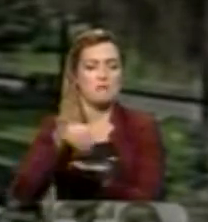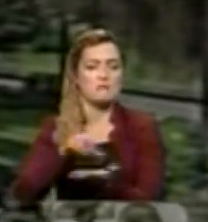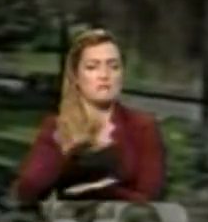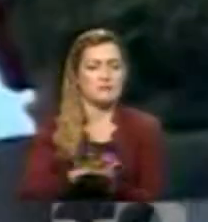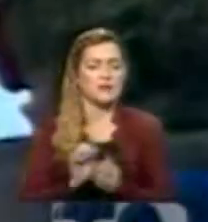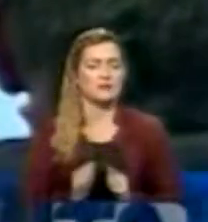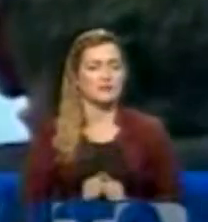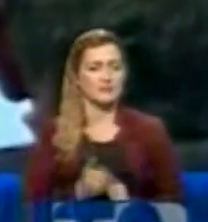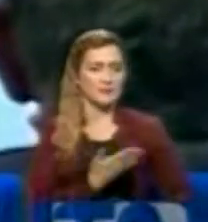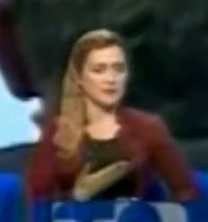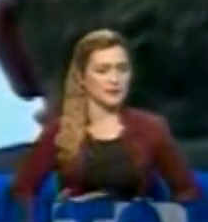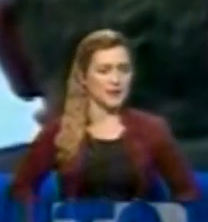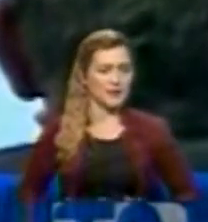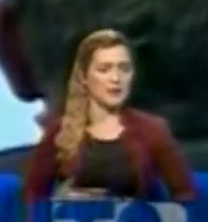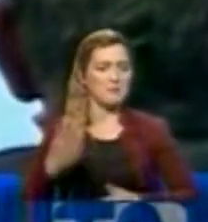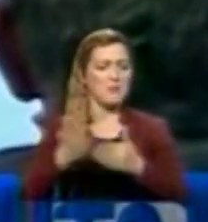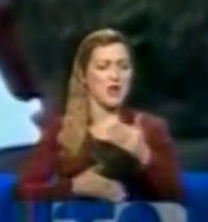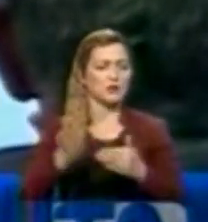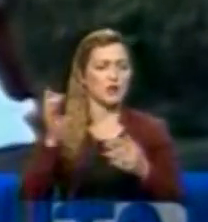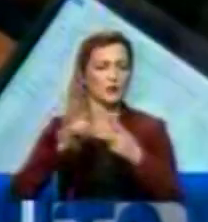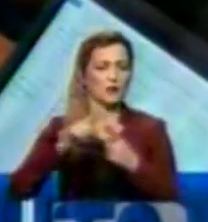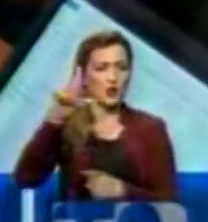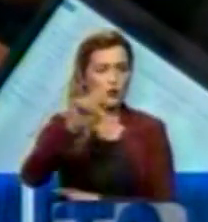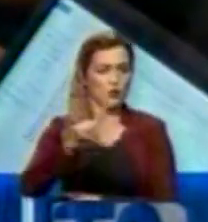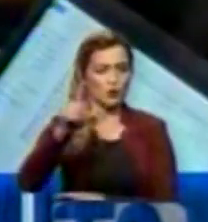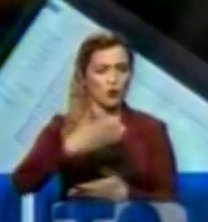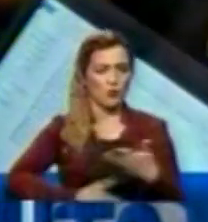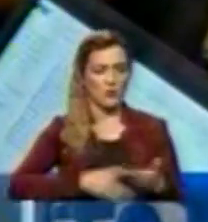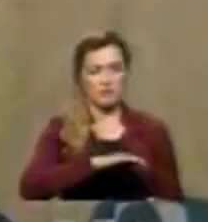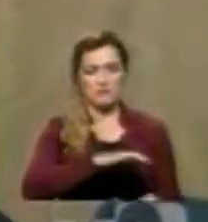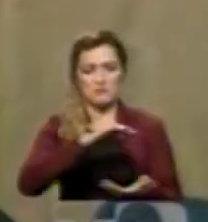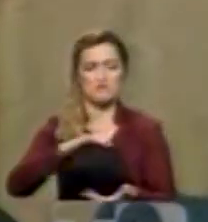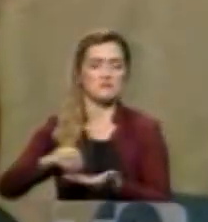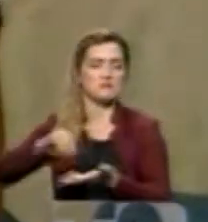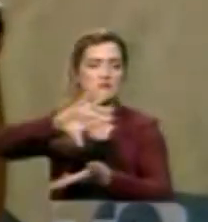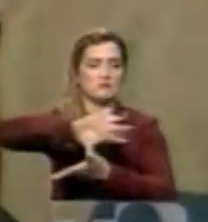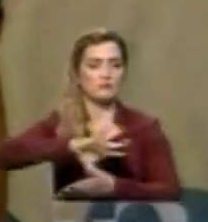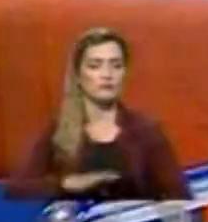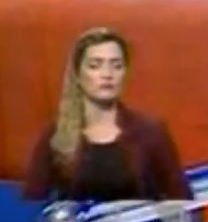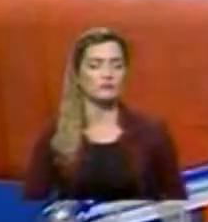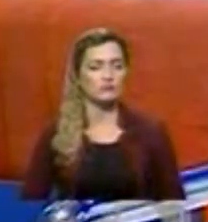próximo lunes para enviar los documentos a la Asamblea. Joana Ramos, 24 horas.